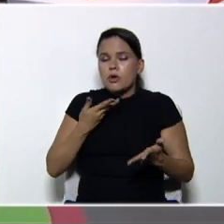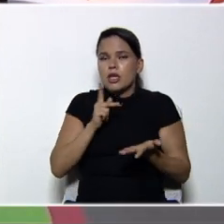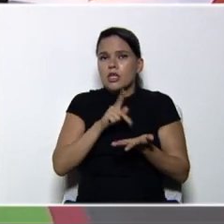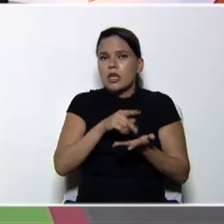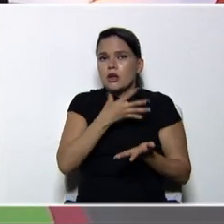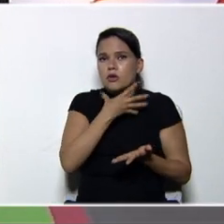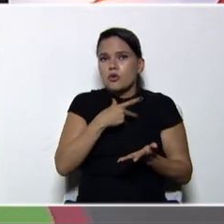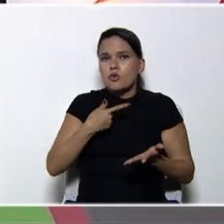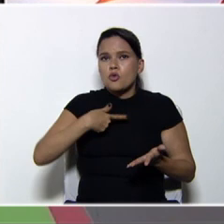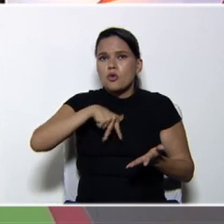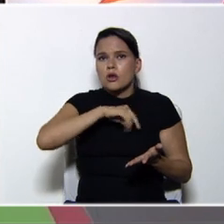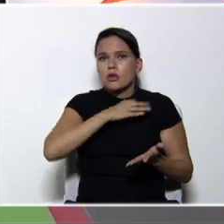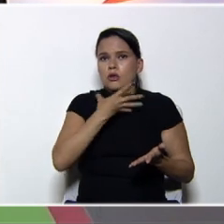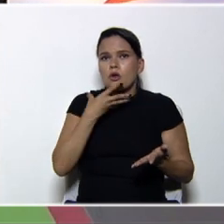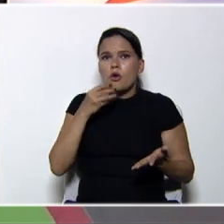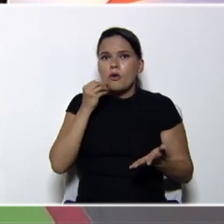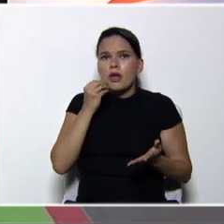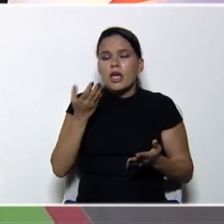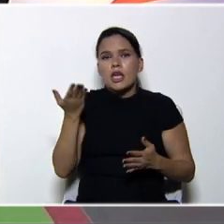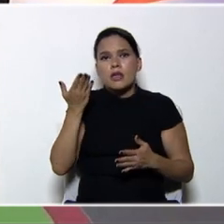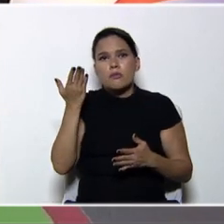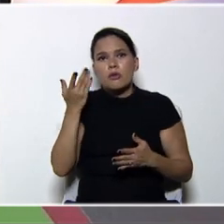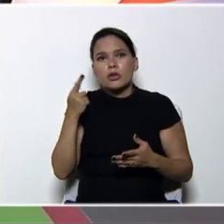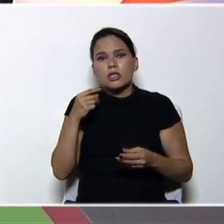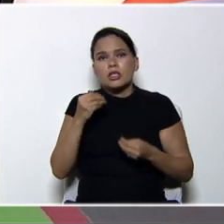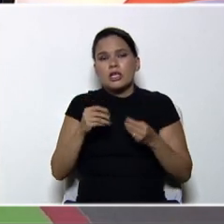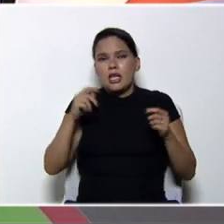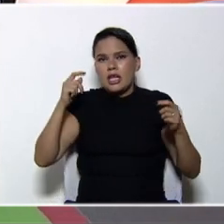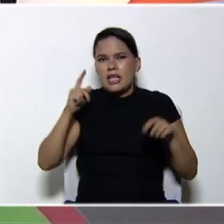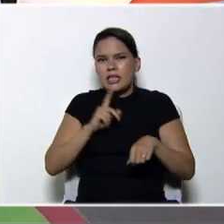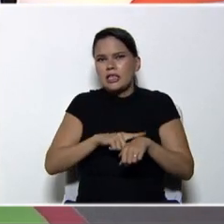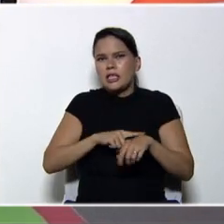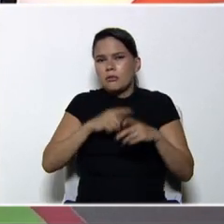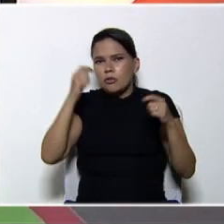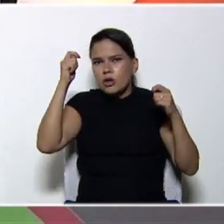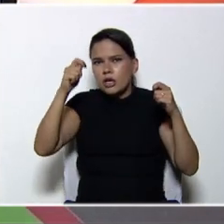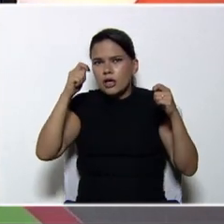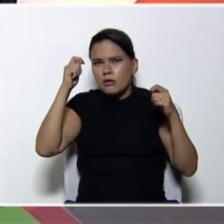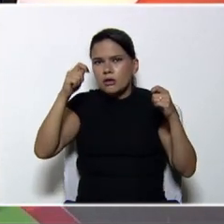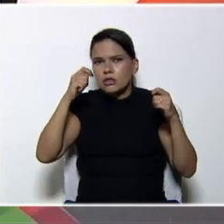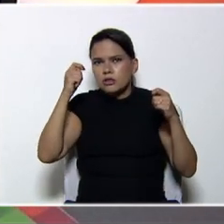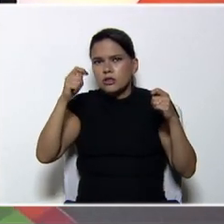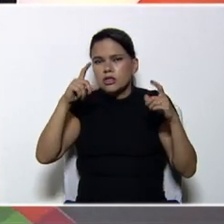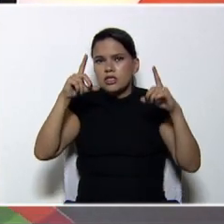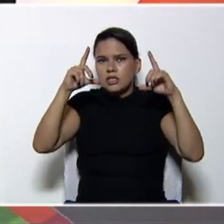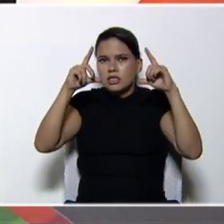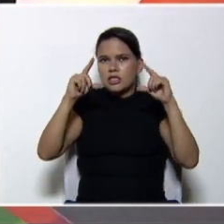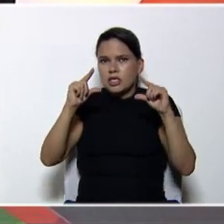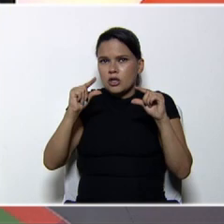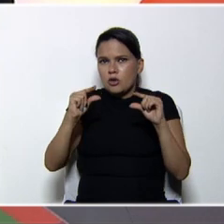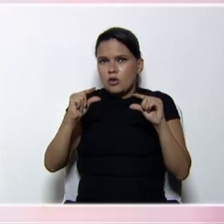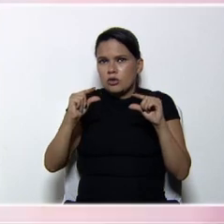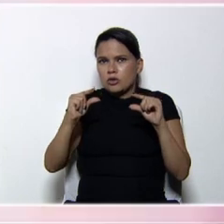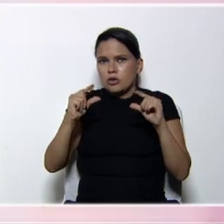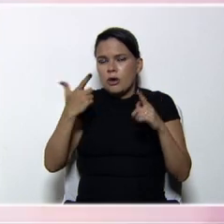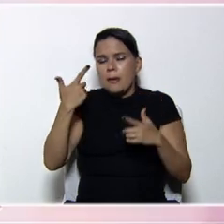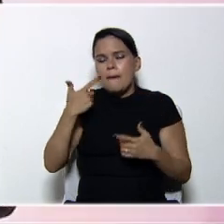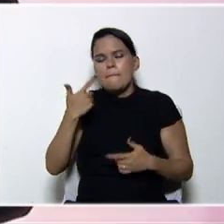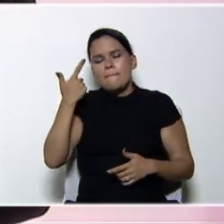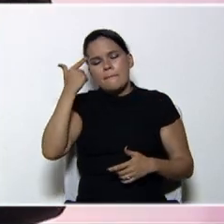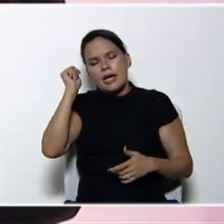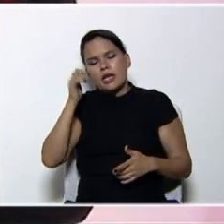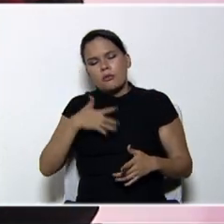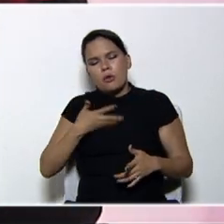Es importante considerar el tiempo de grabación. No podemos excedernos, ya que deben ser cortos para que podamos verlo a través de las redes